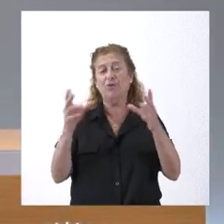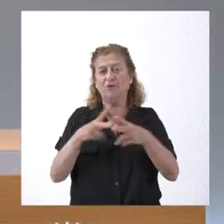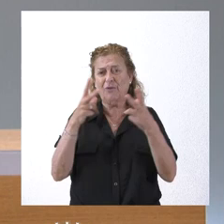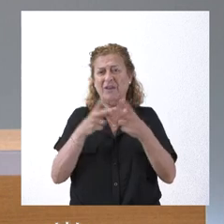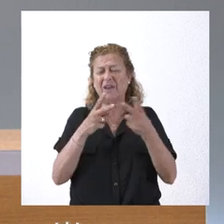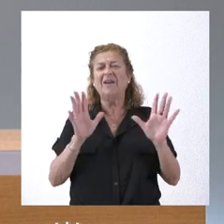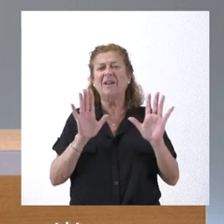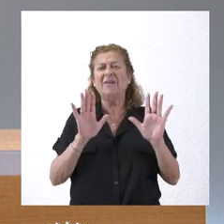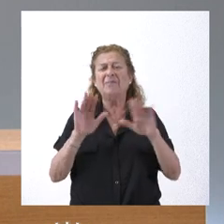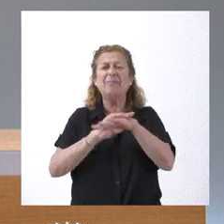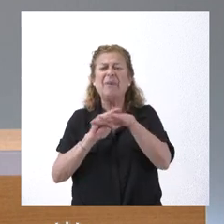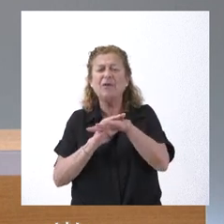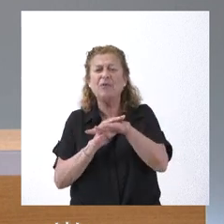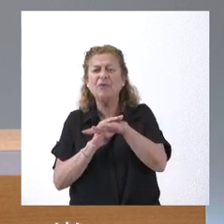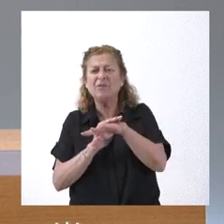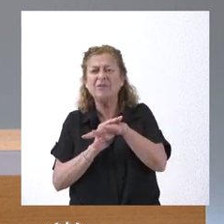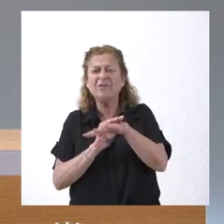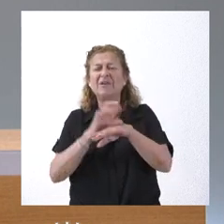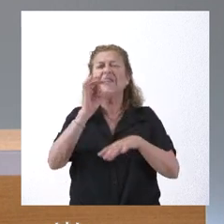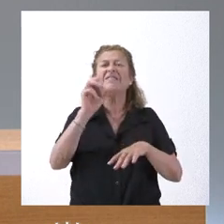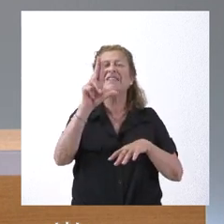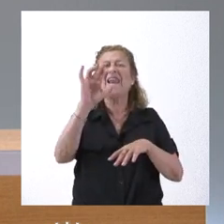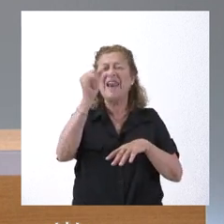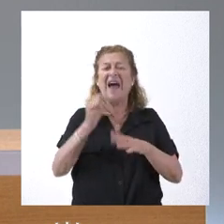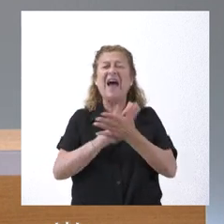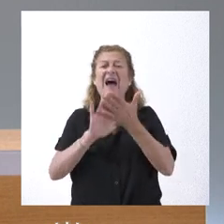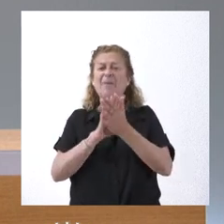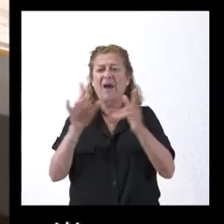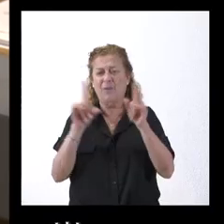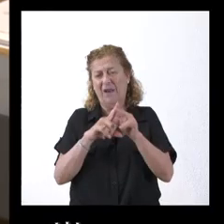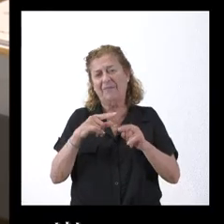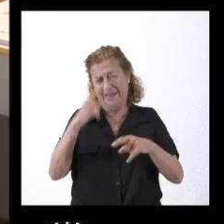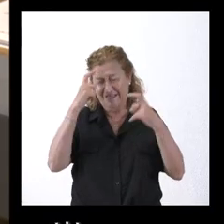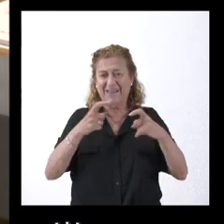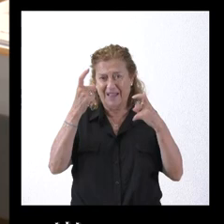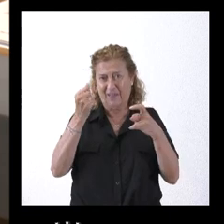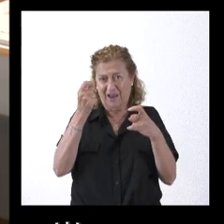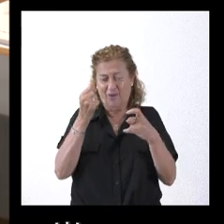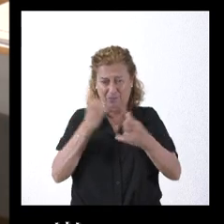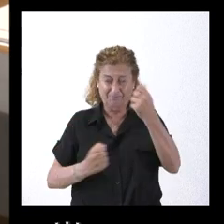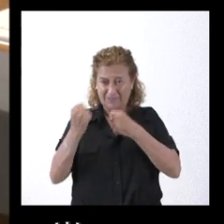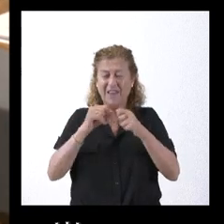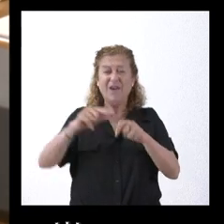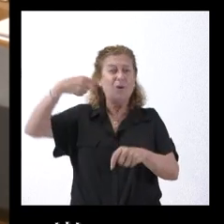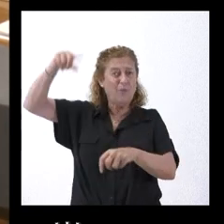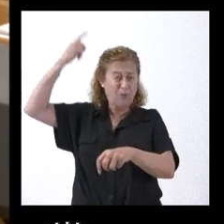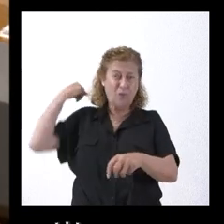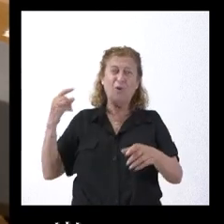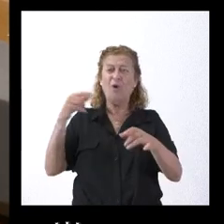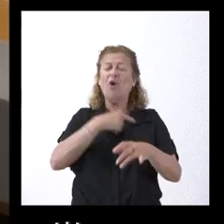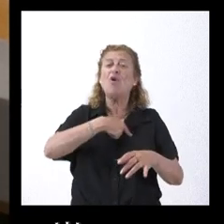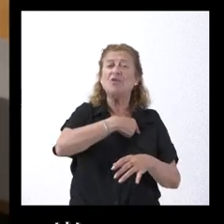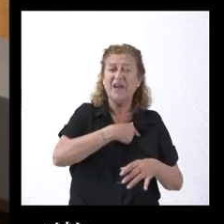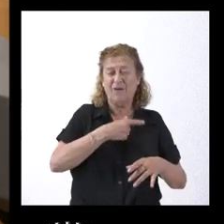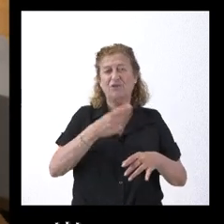el Serla, perdón, sí. Sobre el Serla, hablan de austeridad y en consejos de gobierno anteriores, cuando se hablaba de no pagar